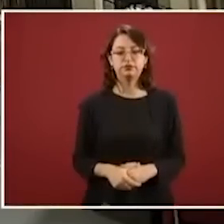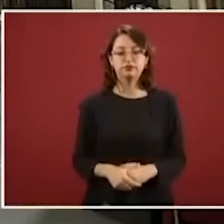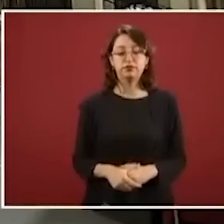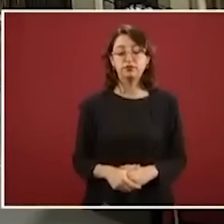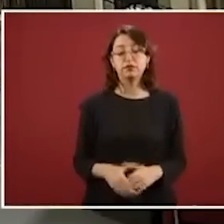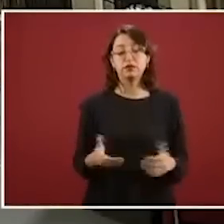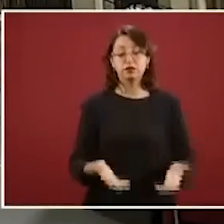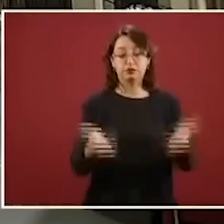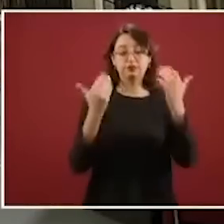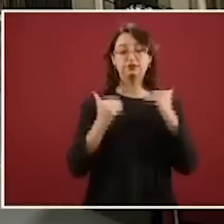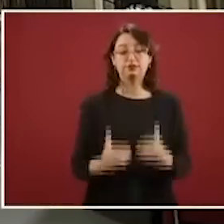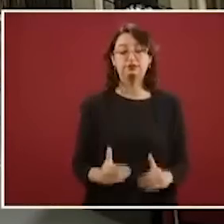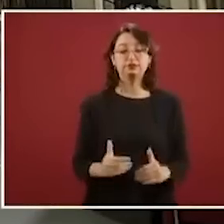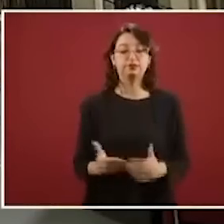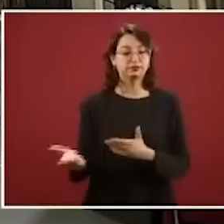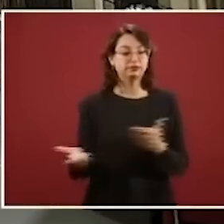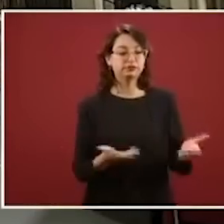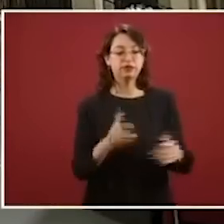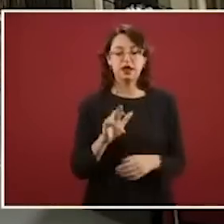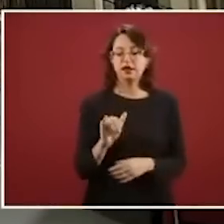con Ricardo.